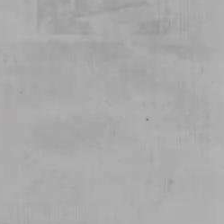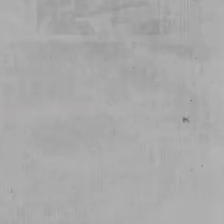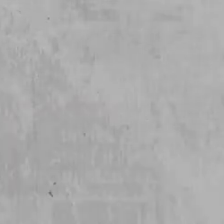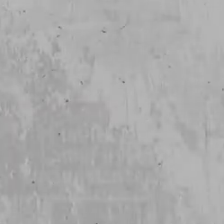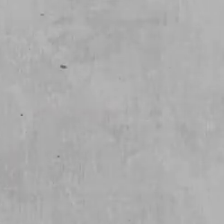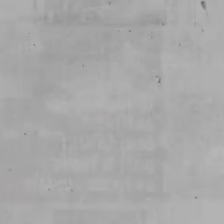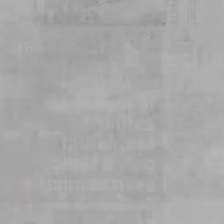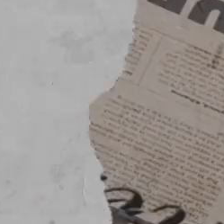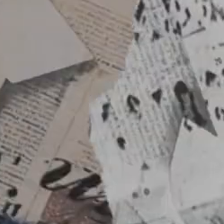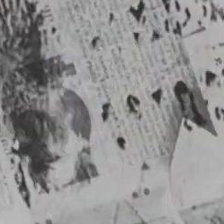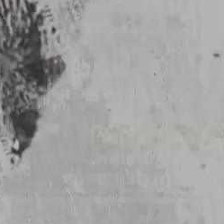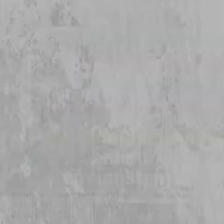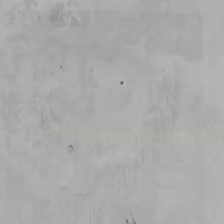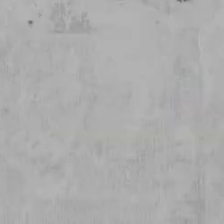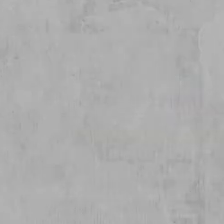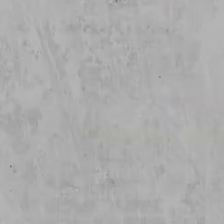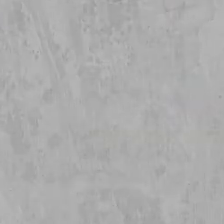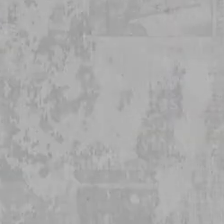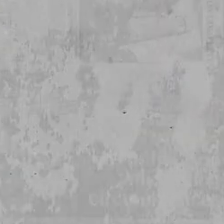sí